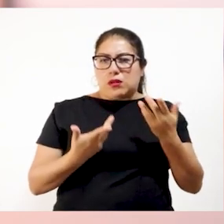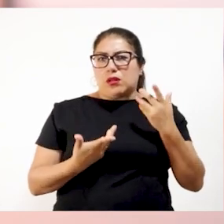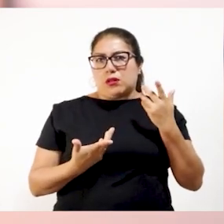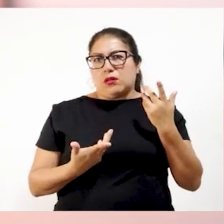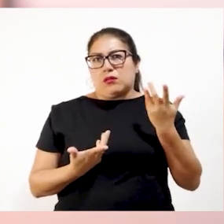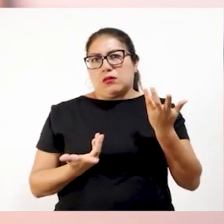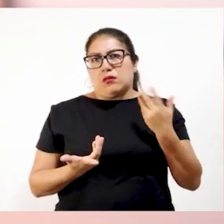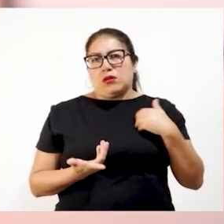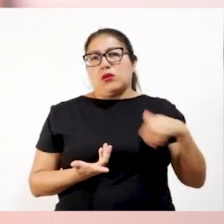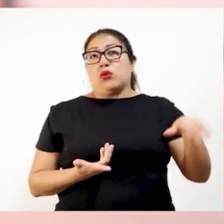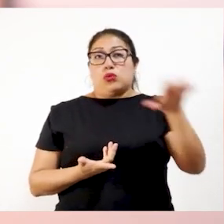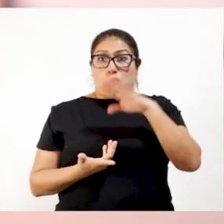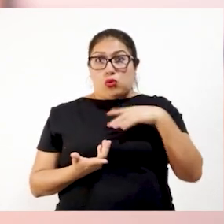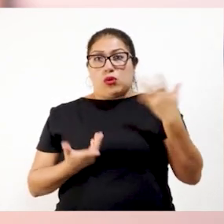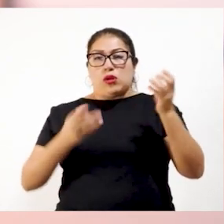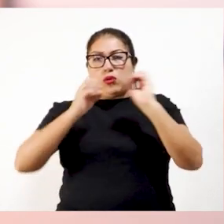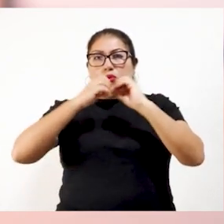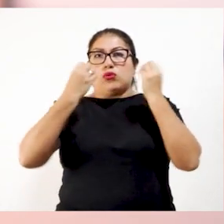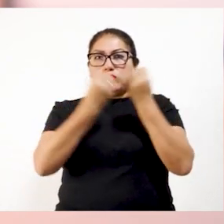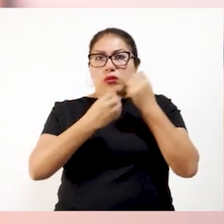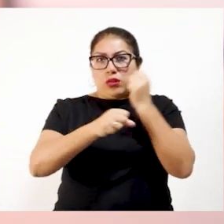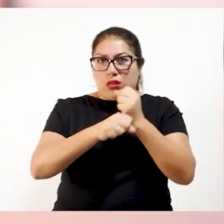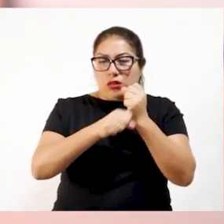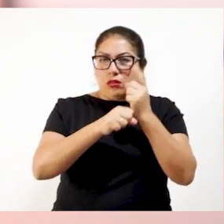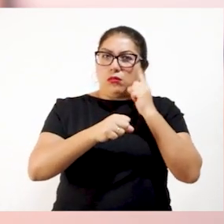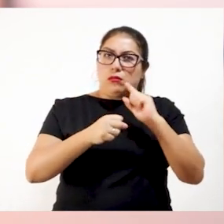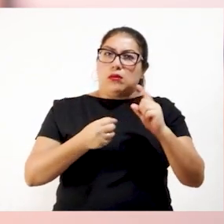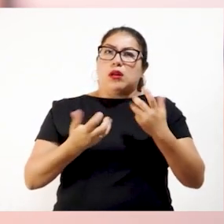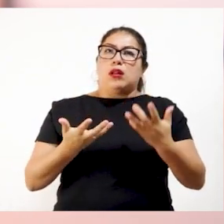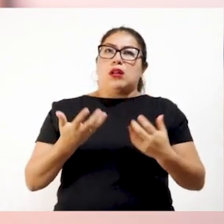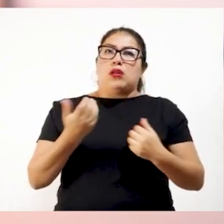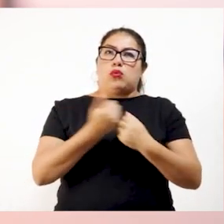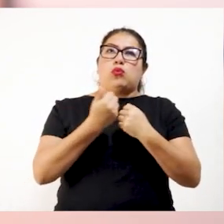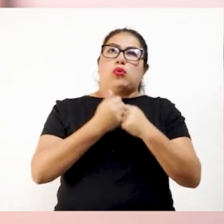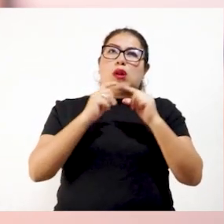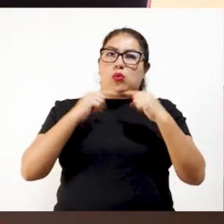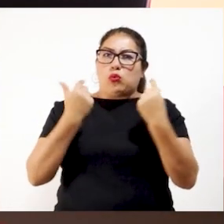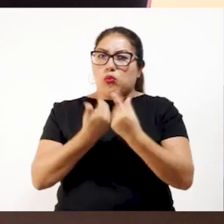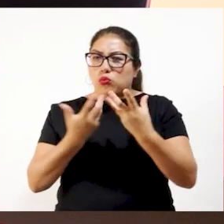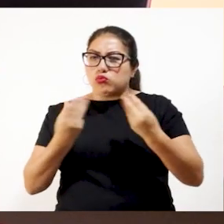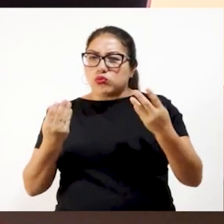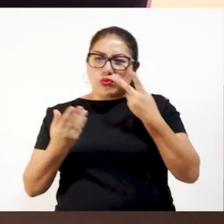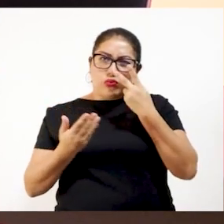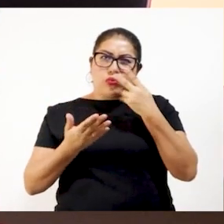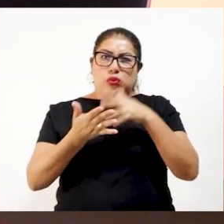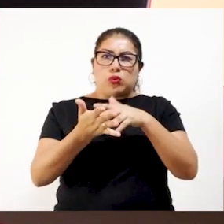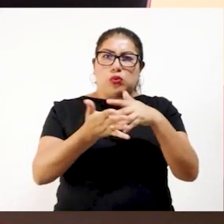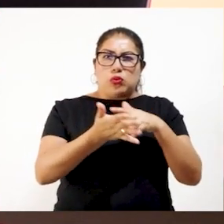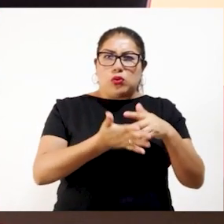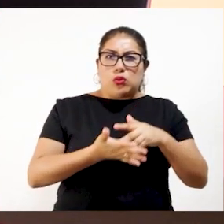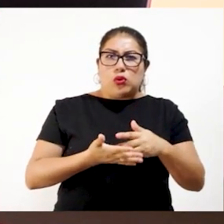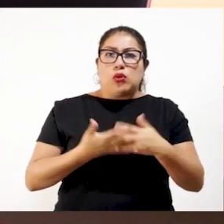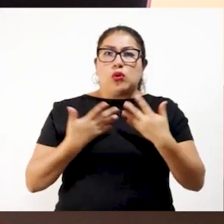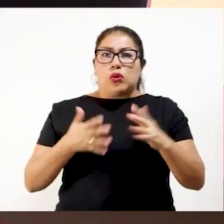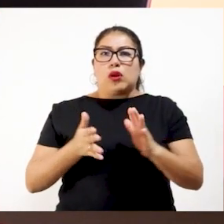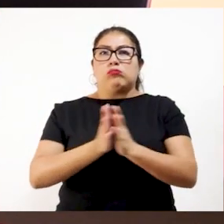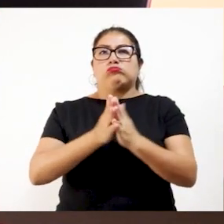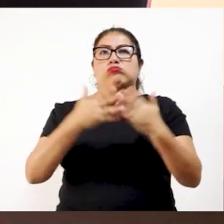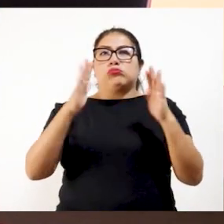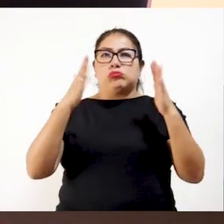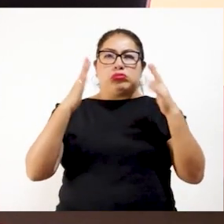algo bueno, pues que todas las organizaciones que trabajamos en favor de colectivos vulnerables